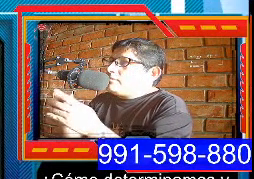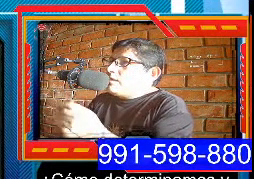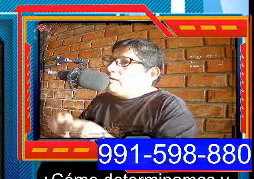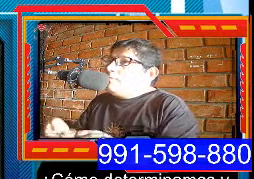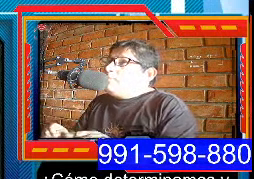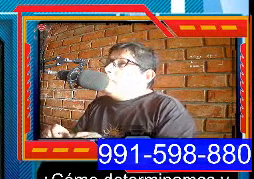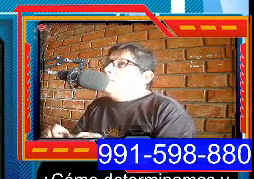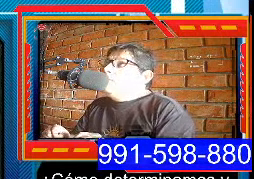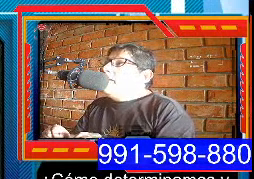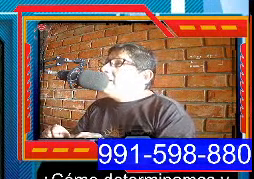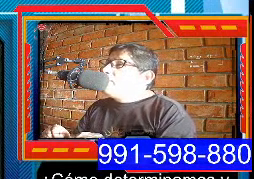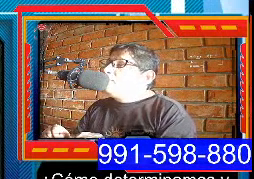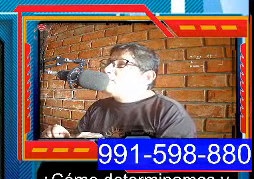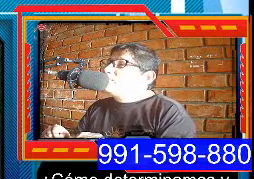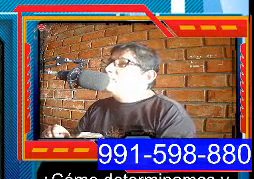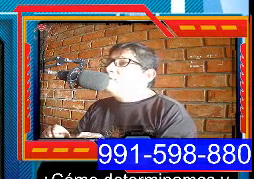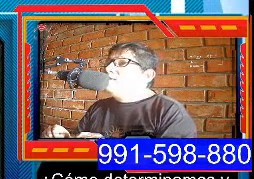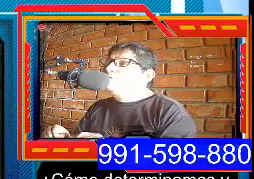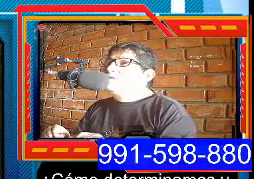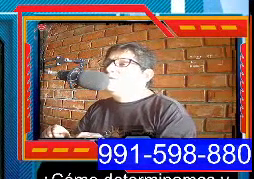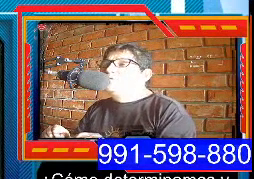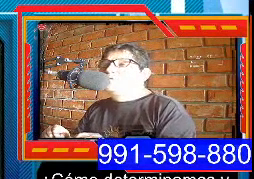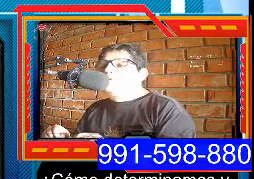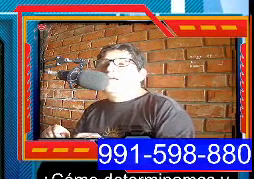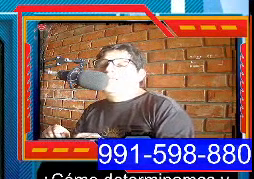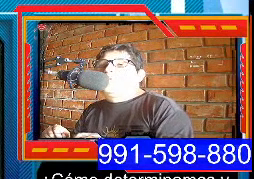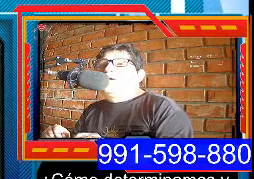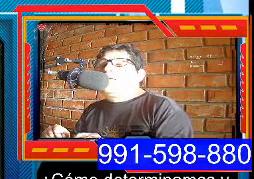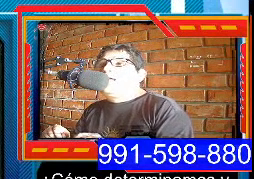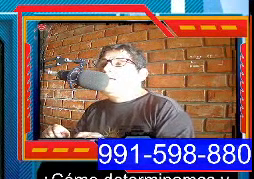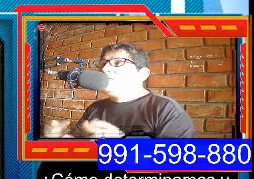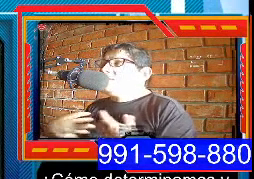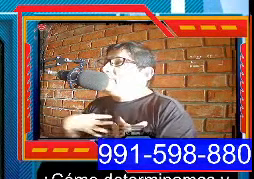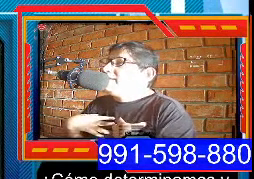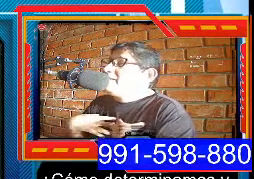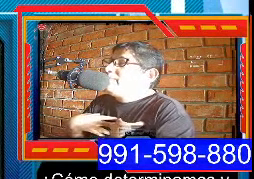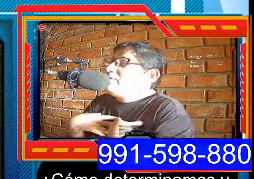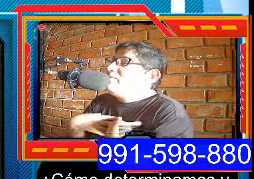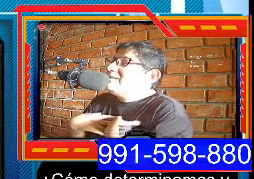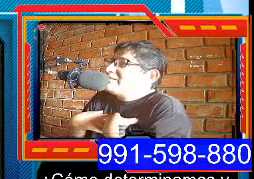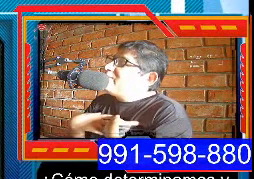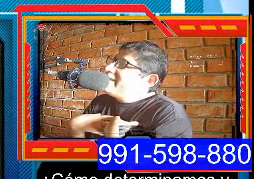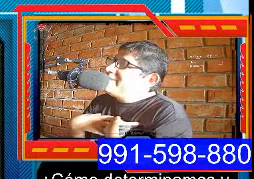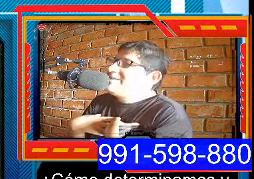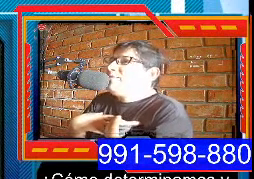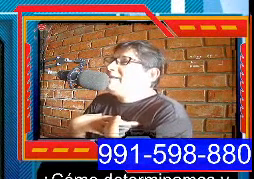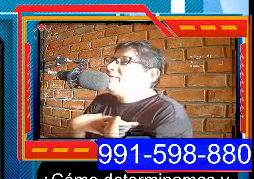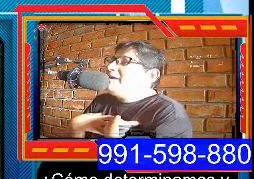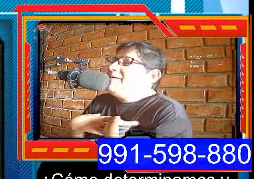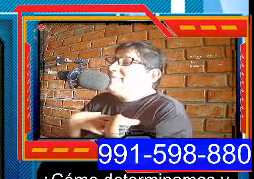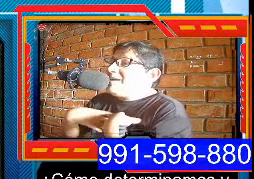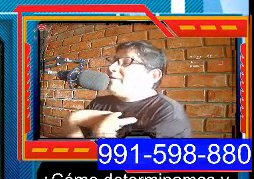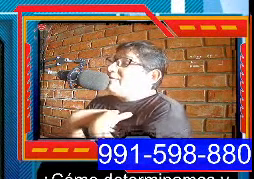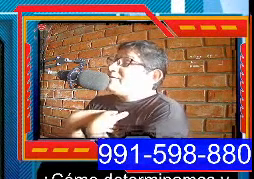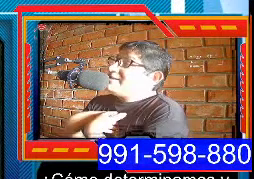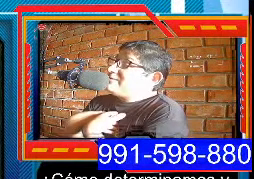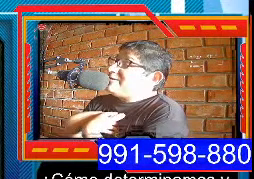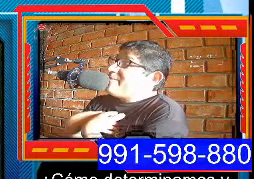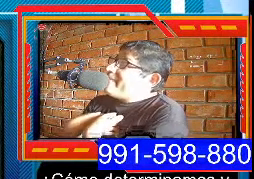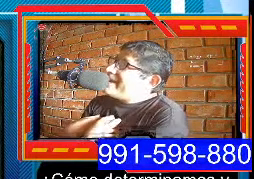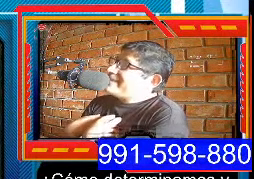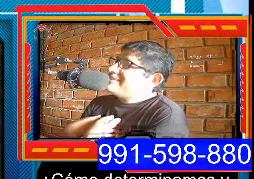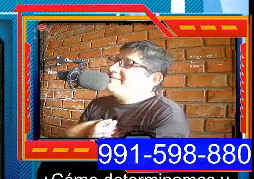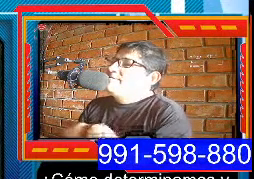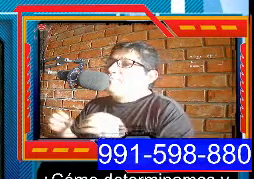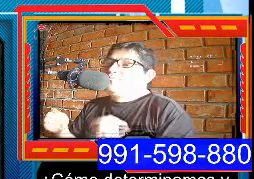200, pero banco, son 1200 soles que te voy a dar y yo solamente te he pedido 1000 soles. Me estás cobrando 200